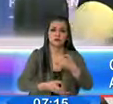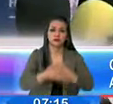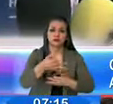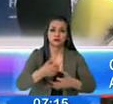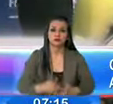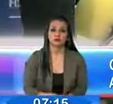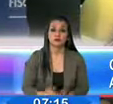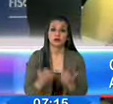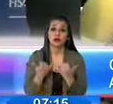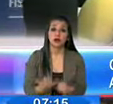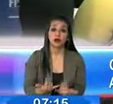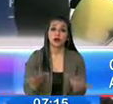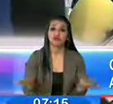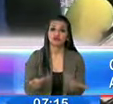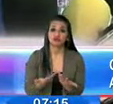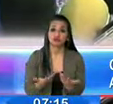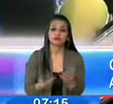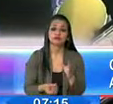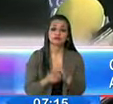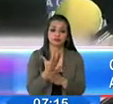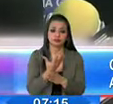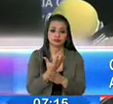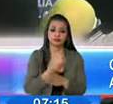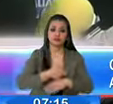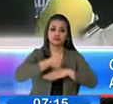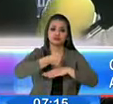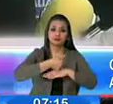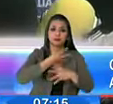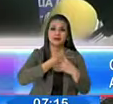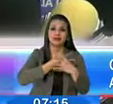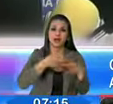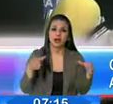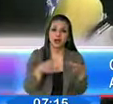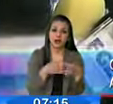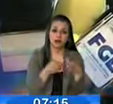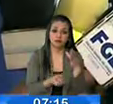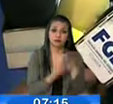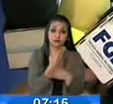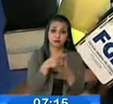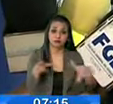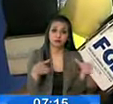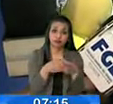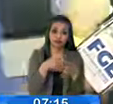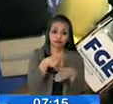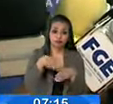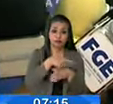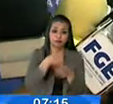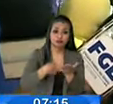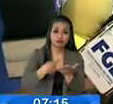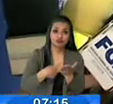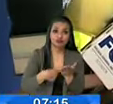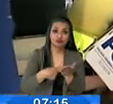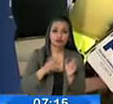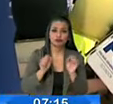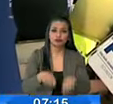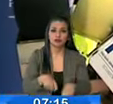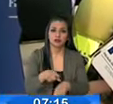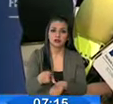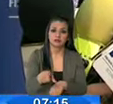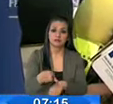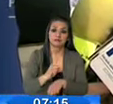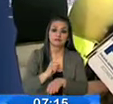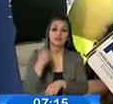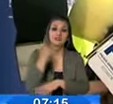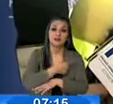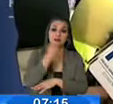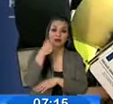paso será la constitución de un tribunal penal y en la constitución de ese tribunal penal se procederá a señalar día y hora